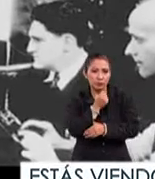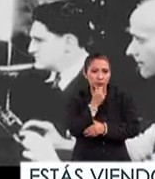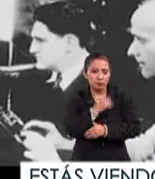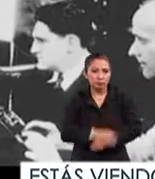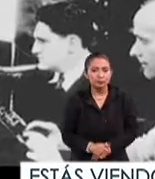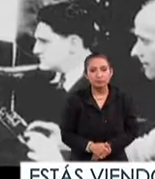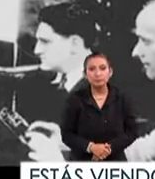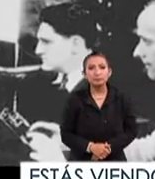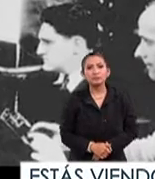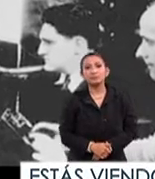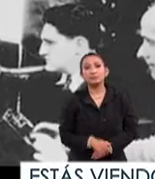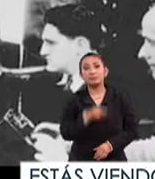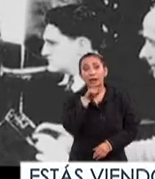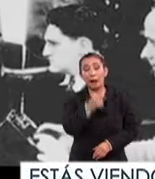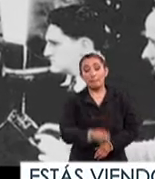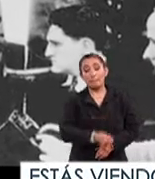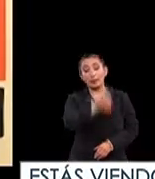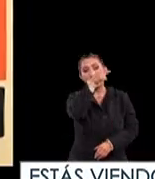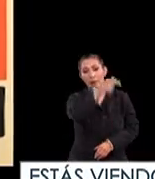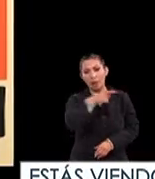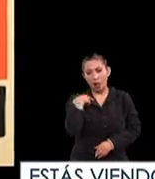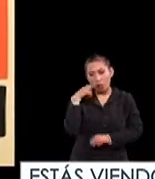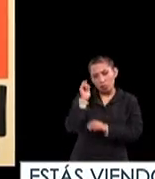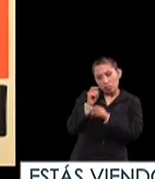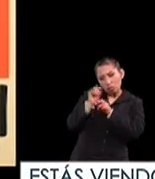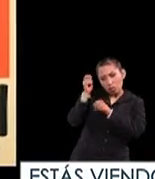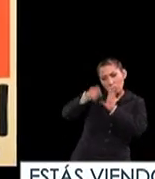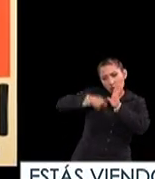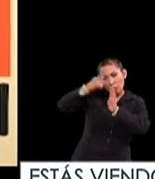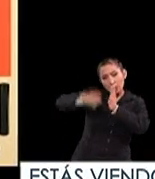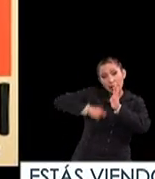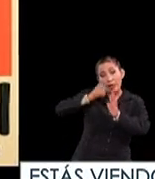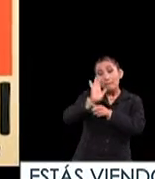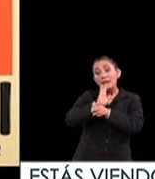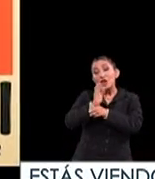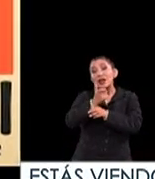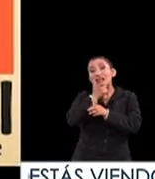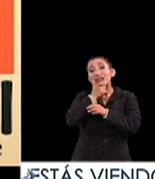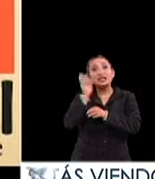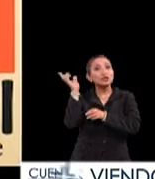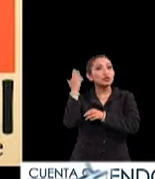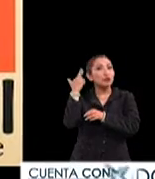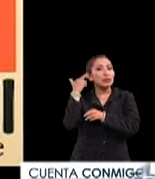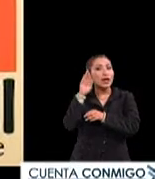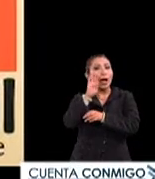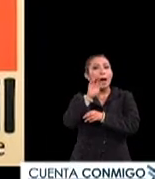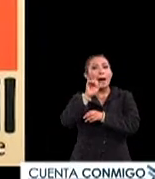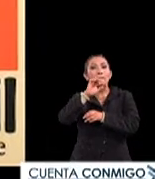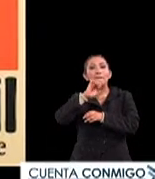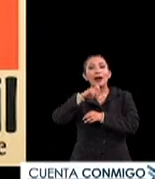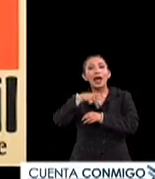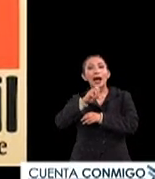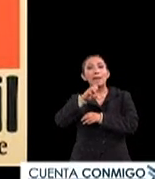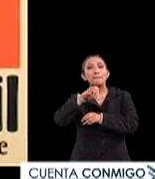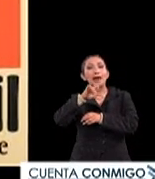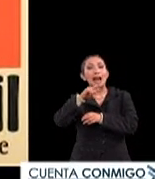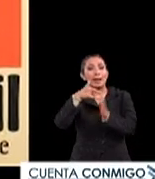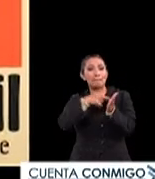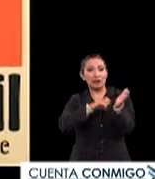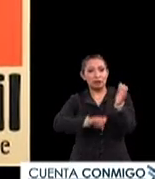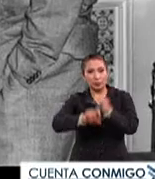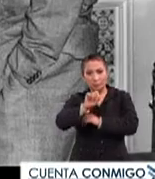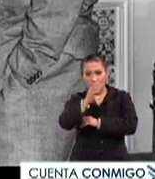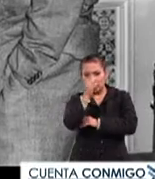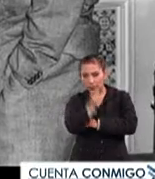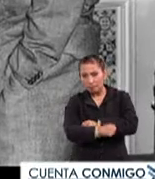Hitchcock. Fue el primero en dirigir una película en el cine sonoro inglés al realizar Blackmail en